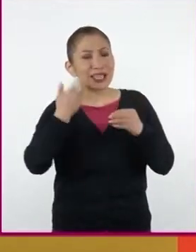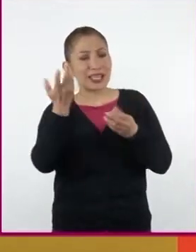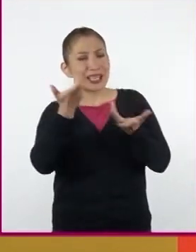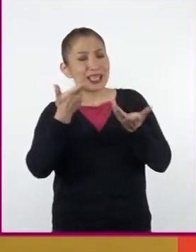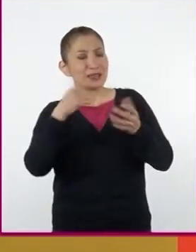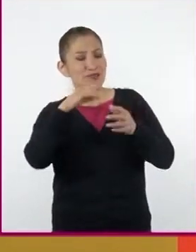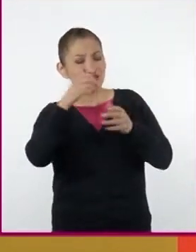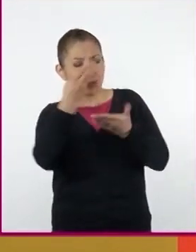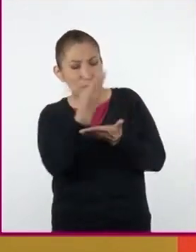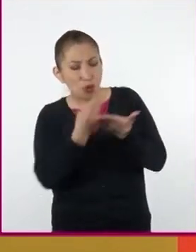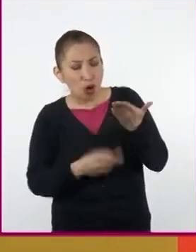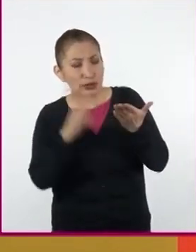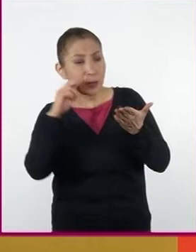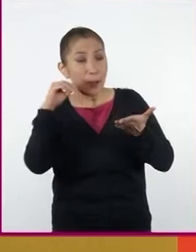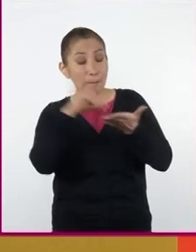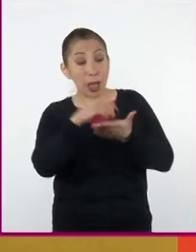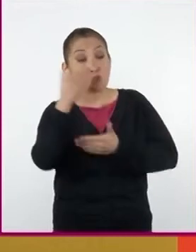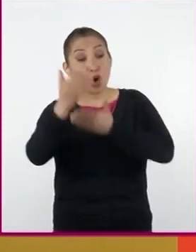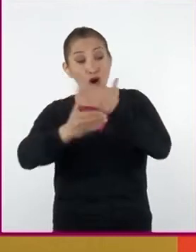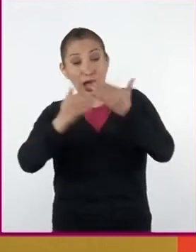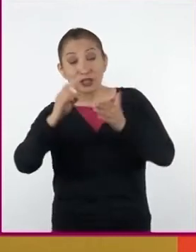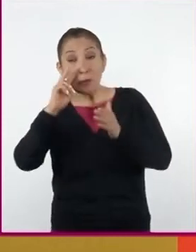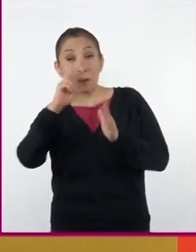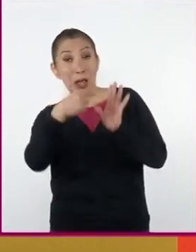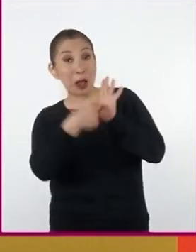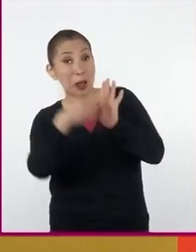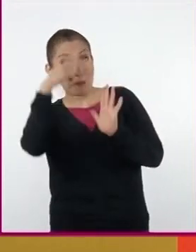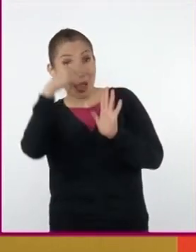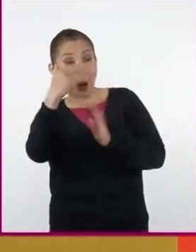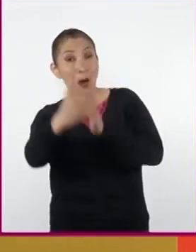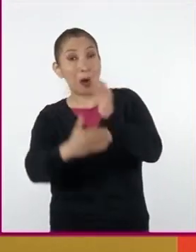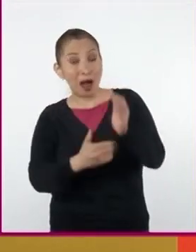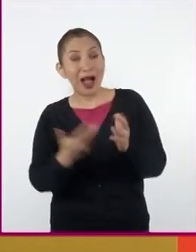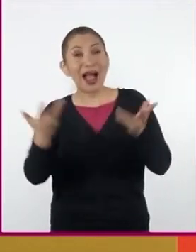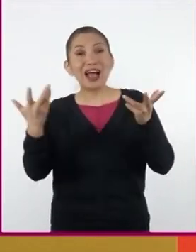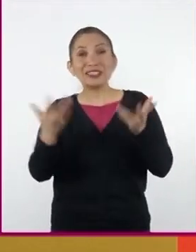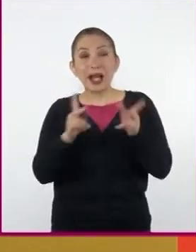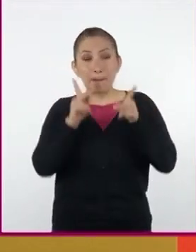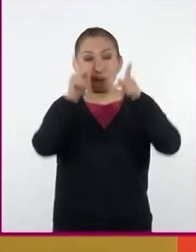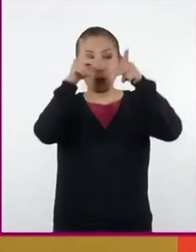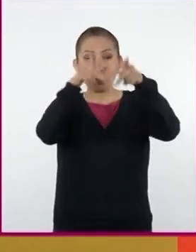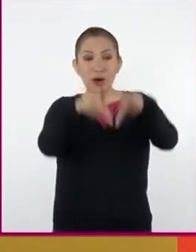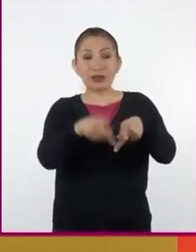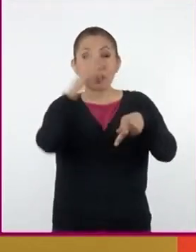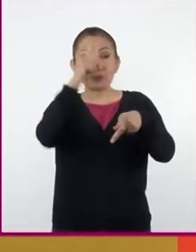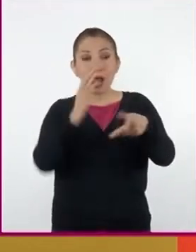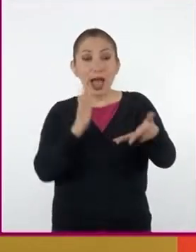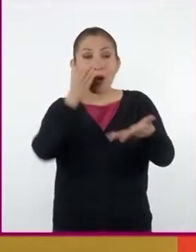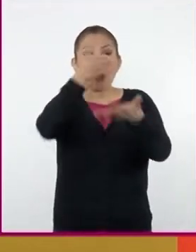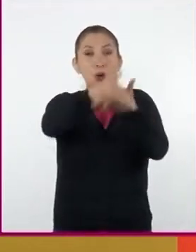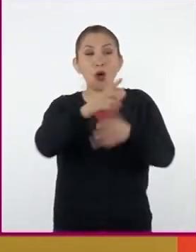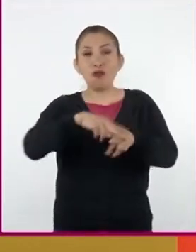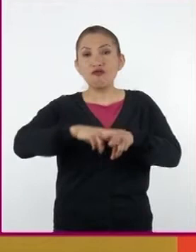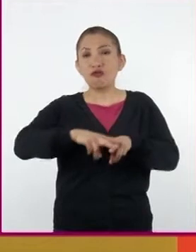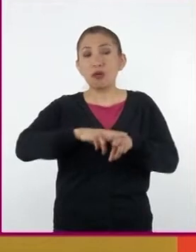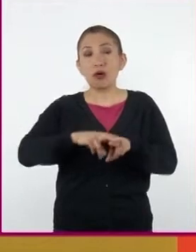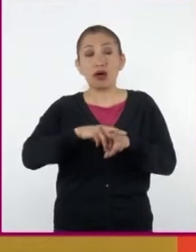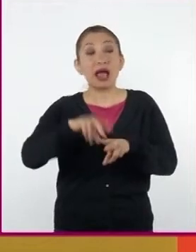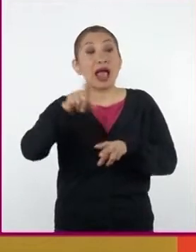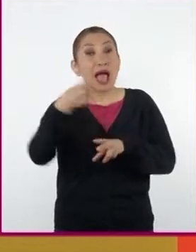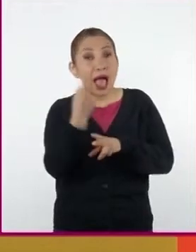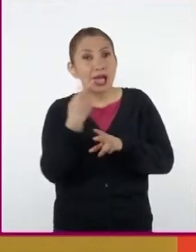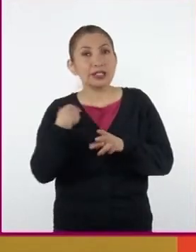cuales se plasmó el progreso tecnológico de México. La construcción de puentes para el paso de ferrocarril significó